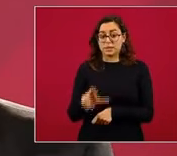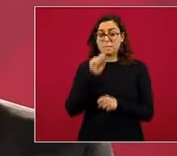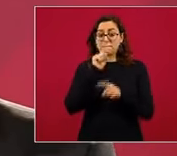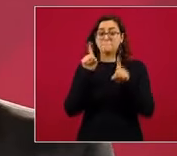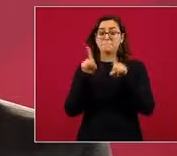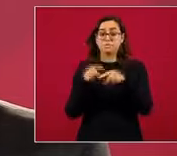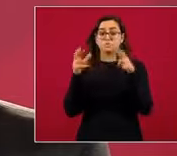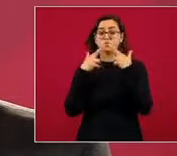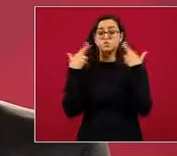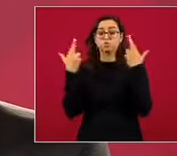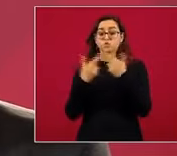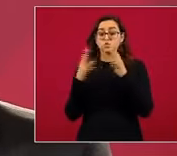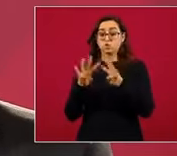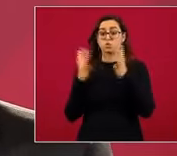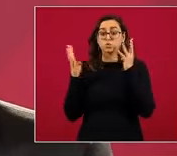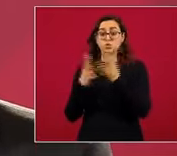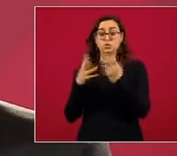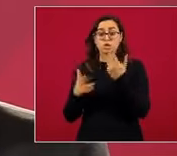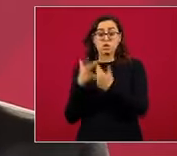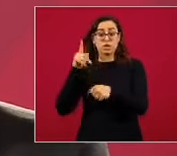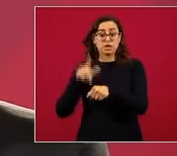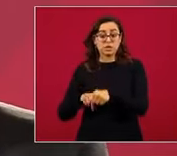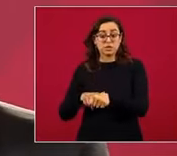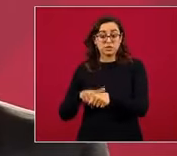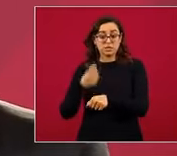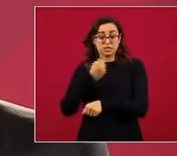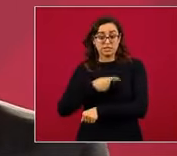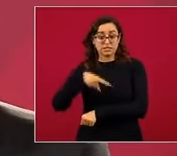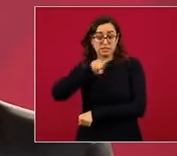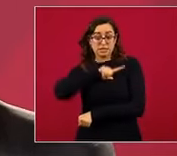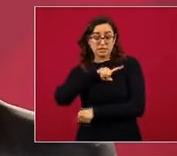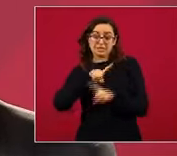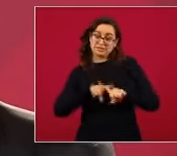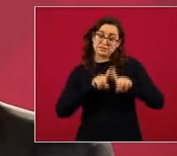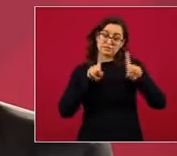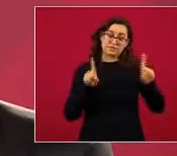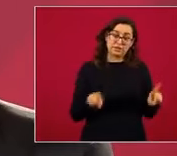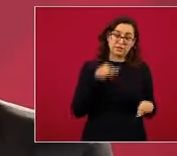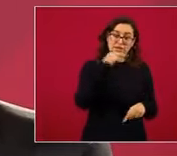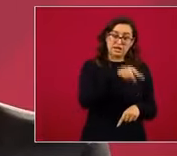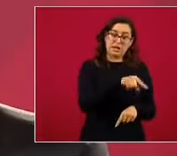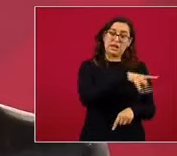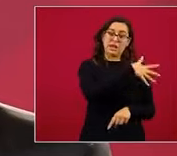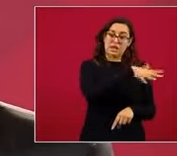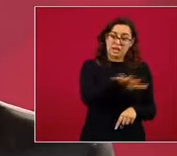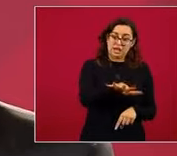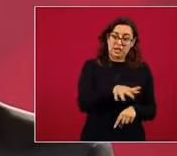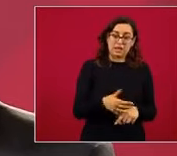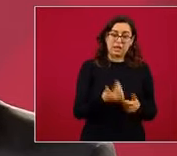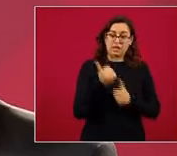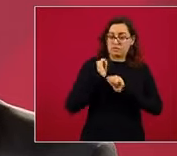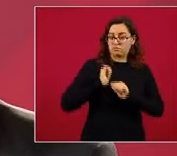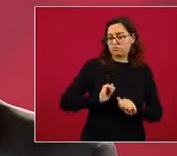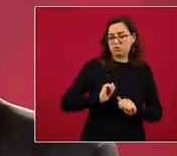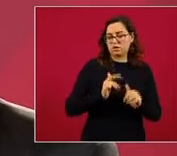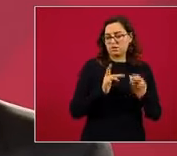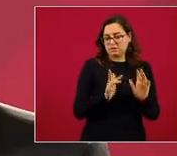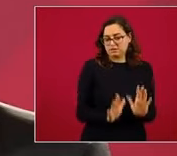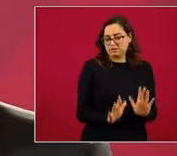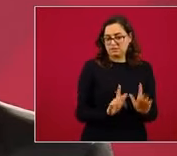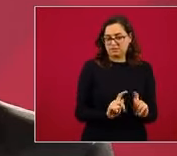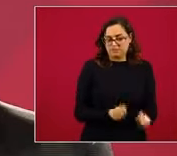Salud. No confundirlo con el Consejo de Salubridad General, ya lo hemos dicho. El Consejo de Salubridad General es una autoridad sanitaria, el